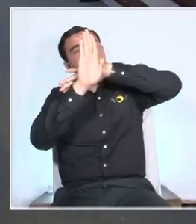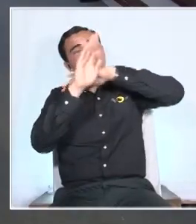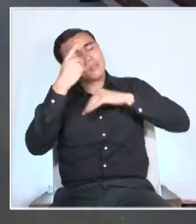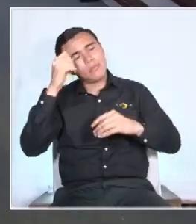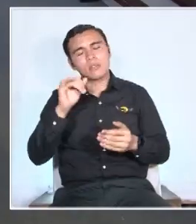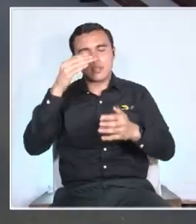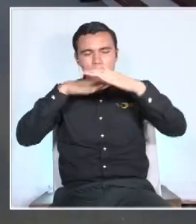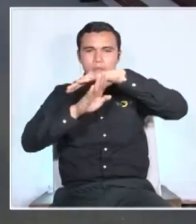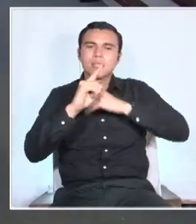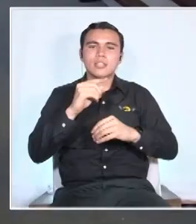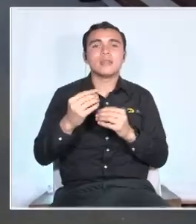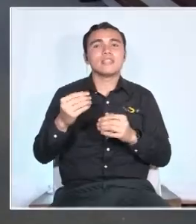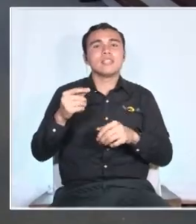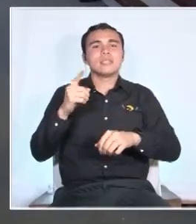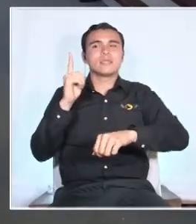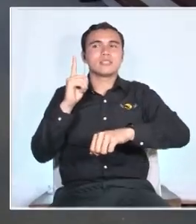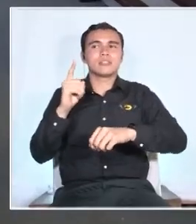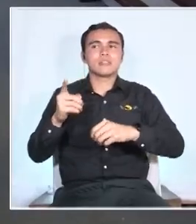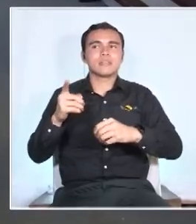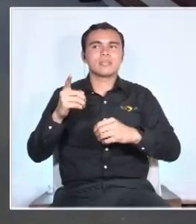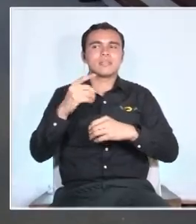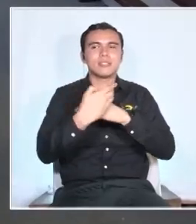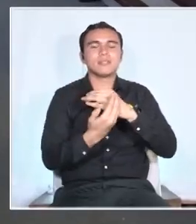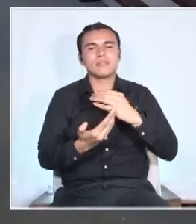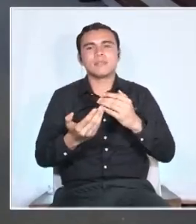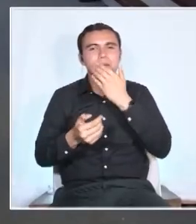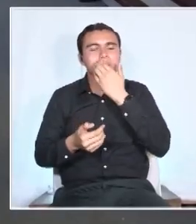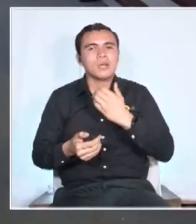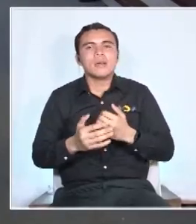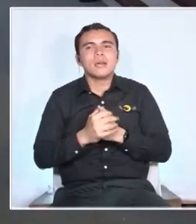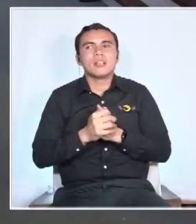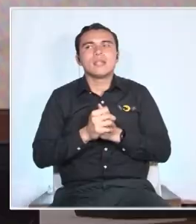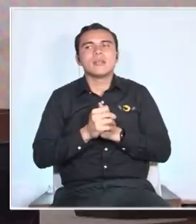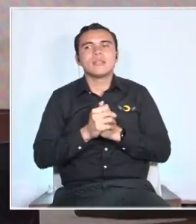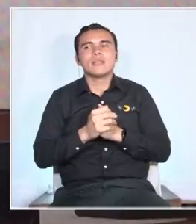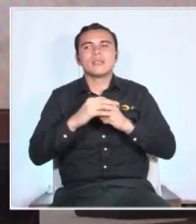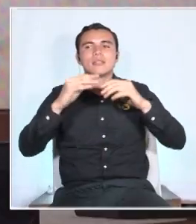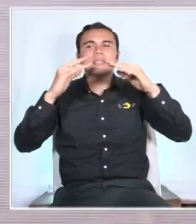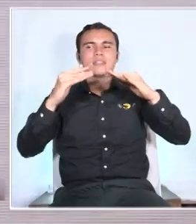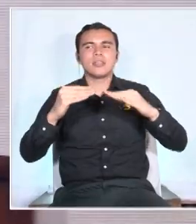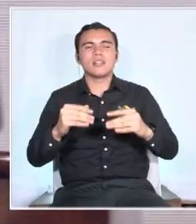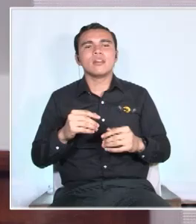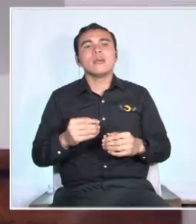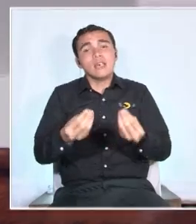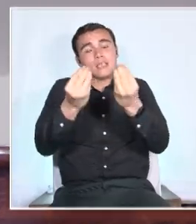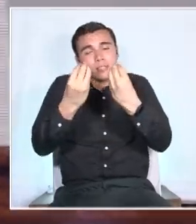porque el maná es temporal. Lo que Dios te quiere dar es la tierra prometida.